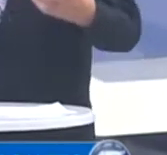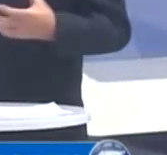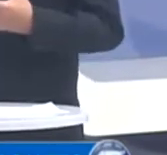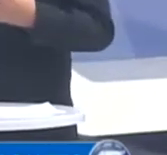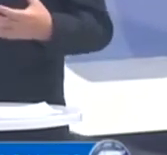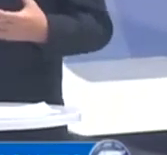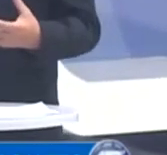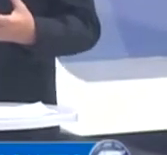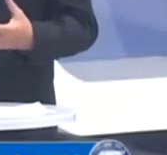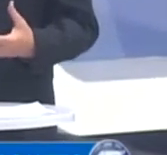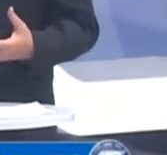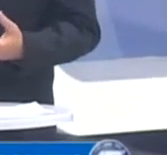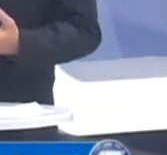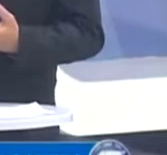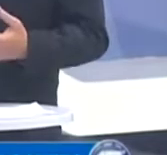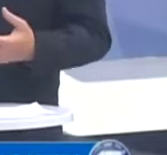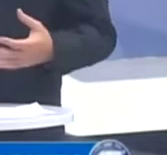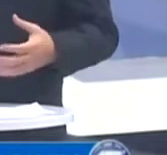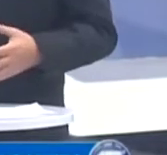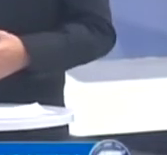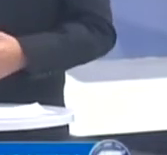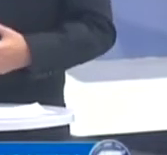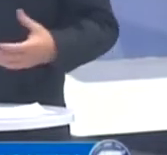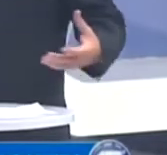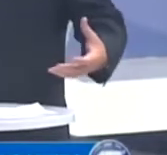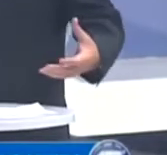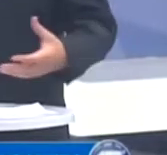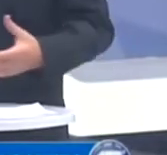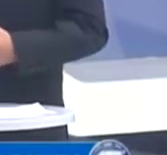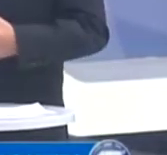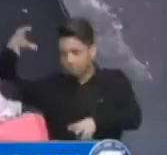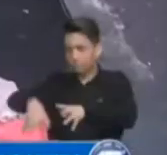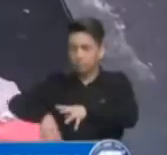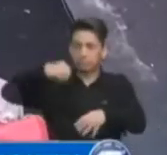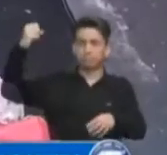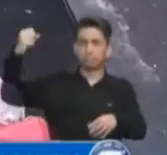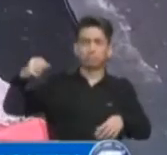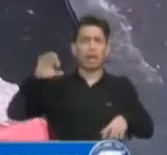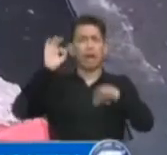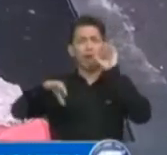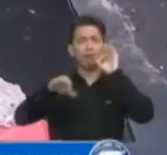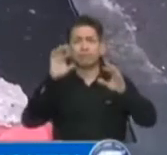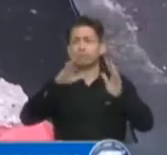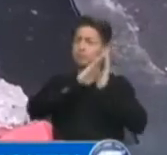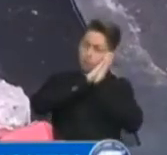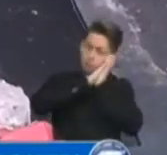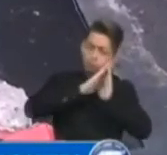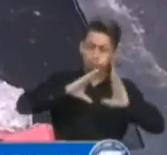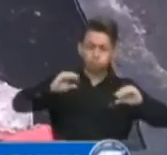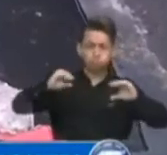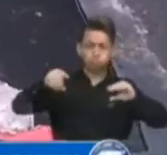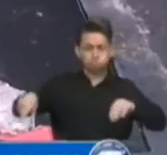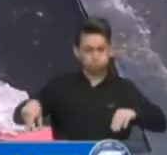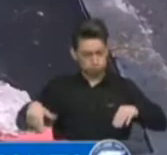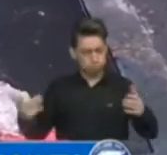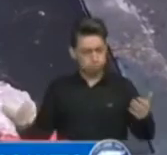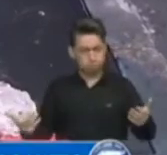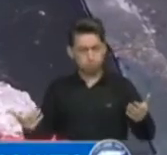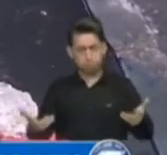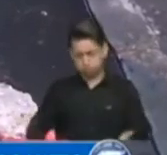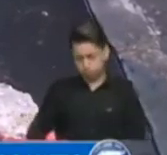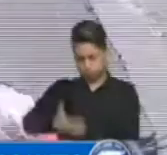las imágenes y ver a los trabajadores pues sacando colchones incluso o grandes objetos de los tragantes, ¿qué grado